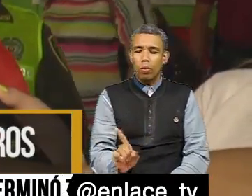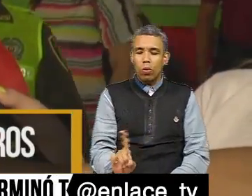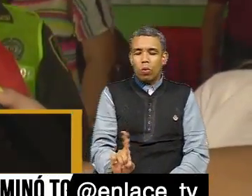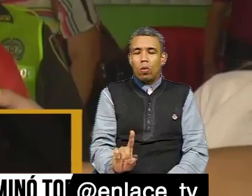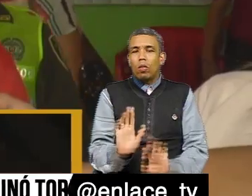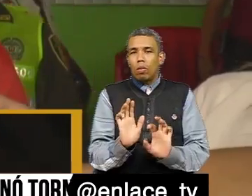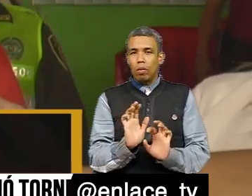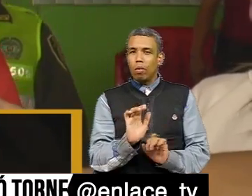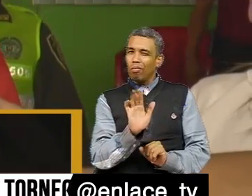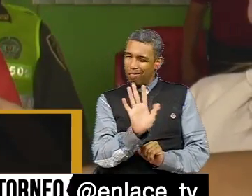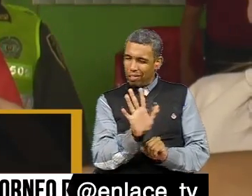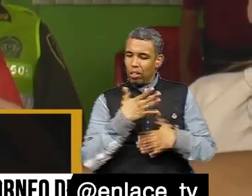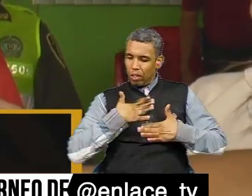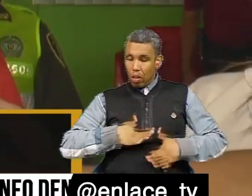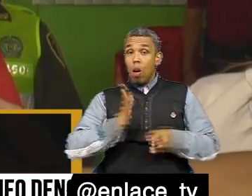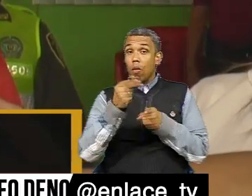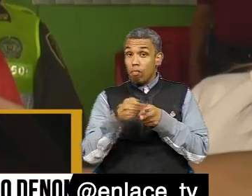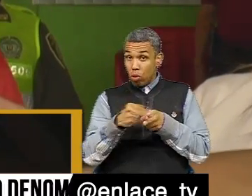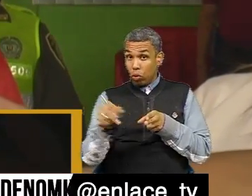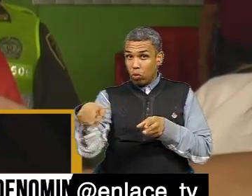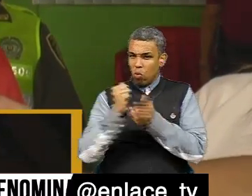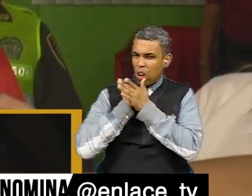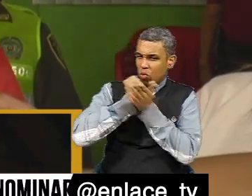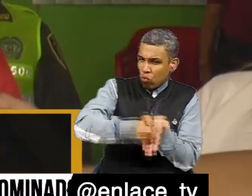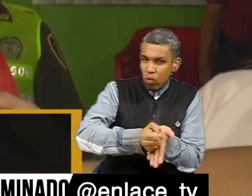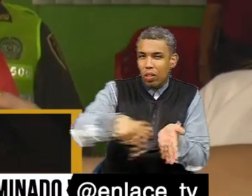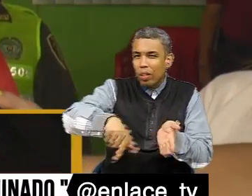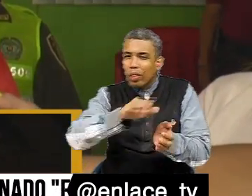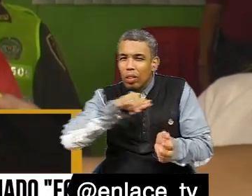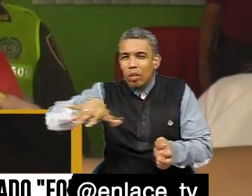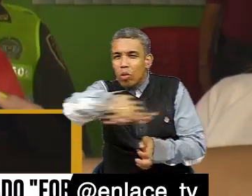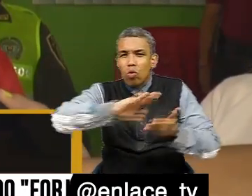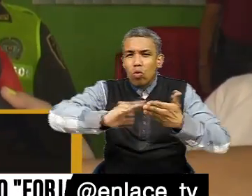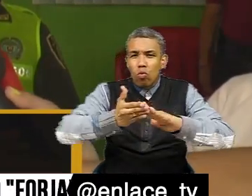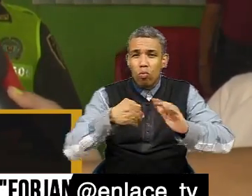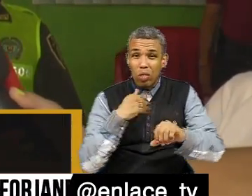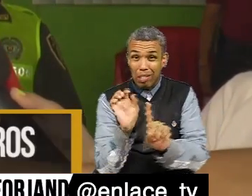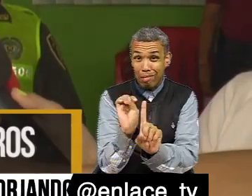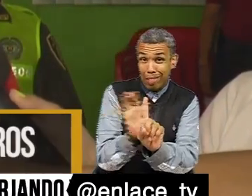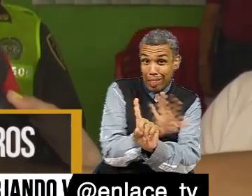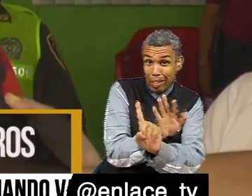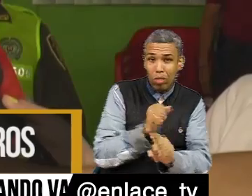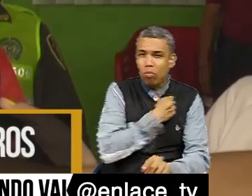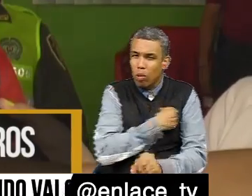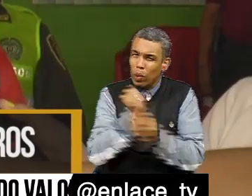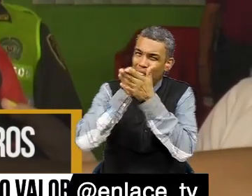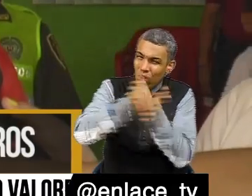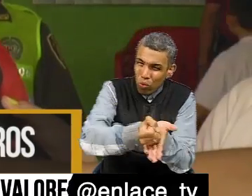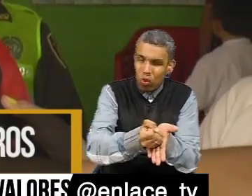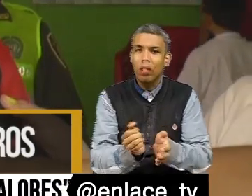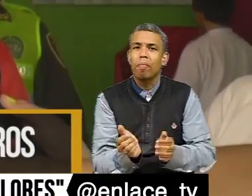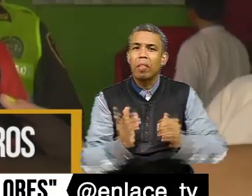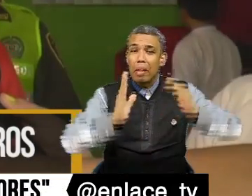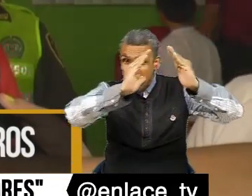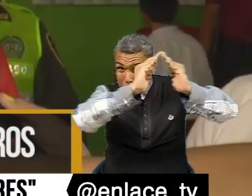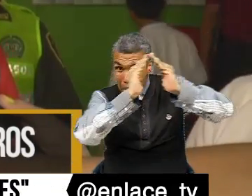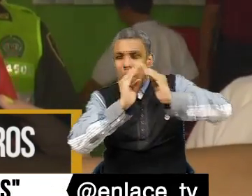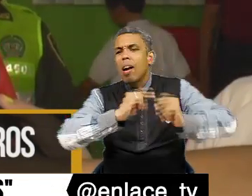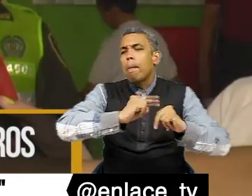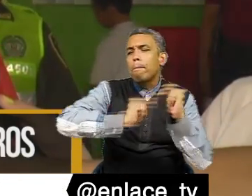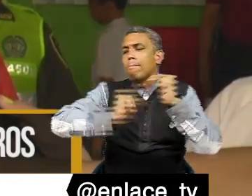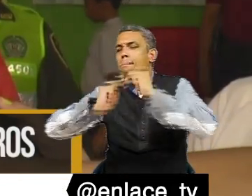las necesidades y vienen precisamente a generar esos problemas a través de las invasiones. Entonces, también queremos, porque queremos